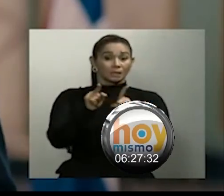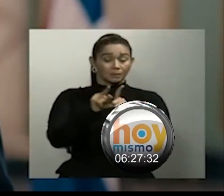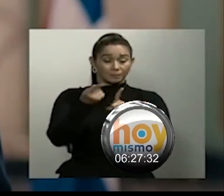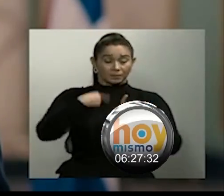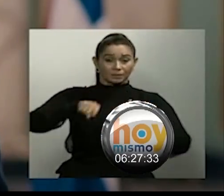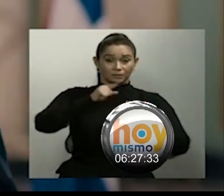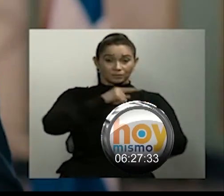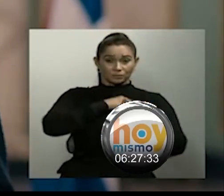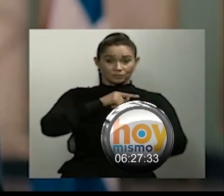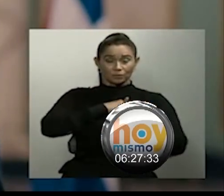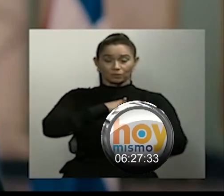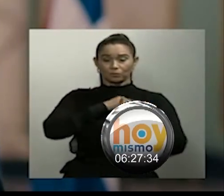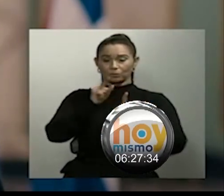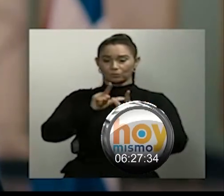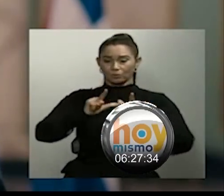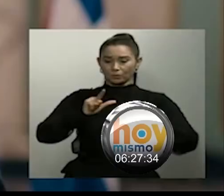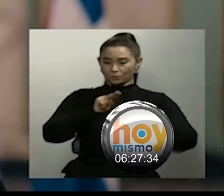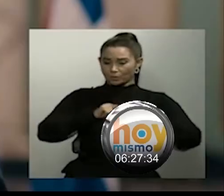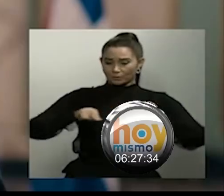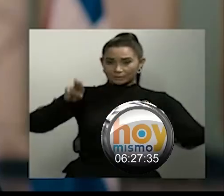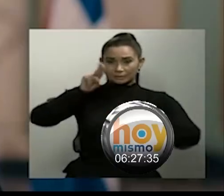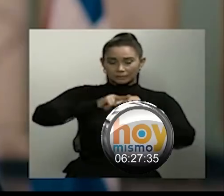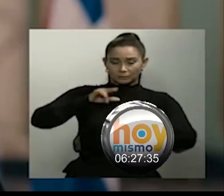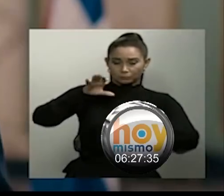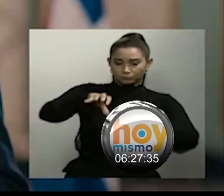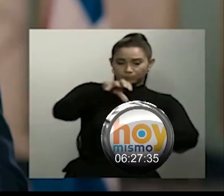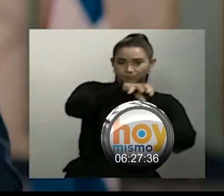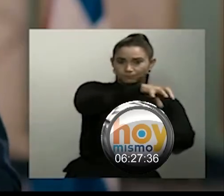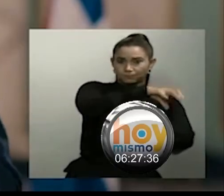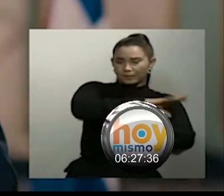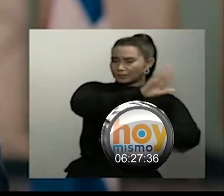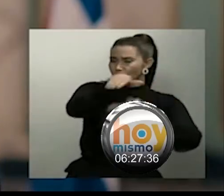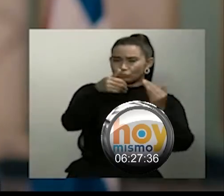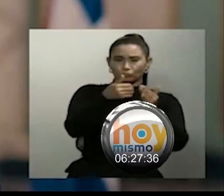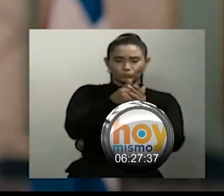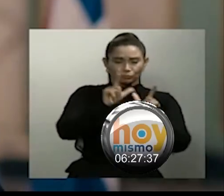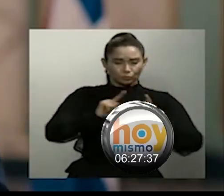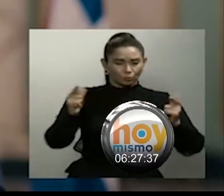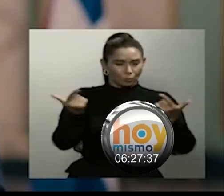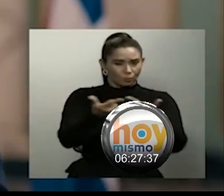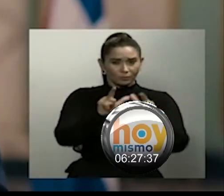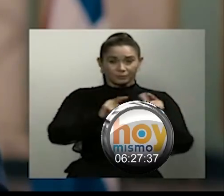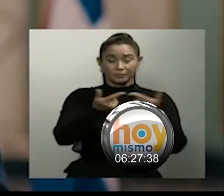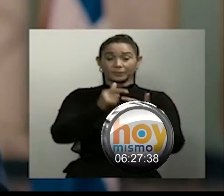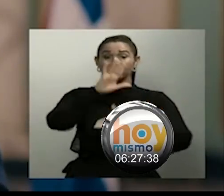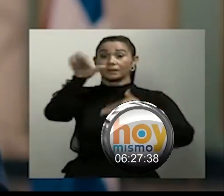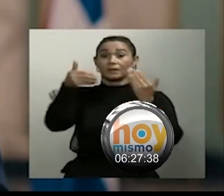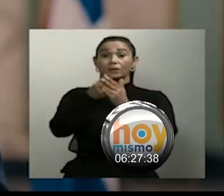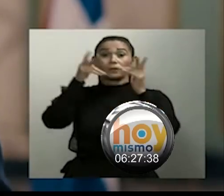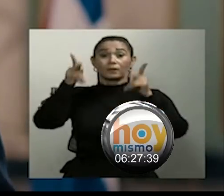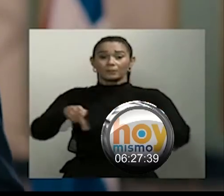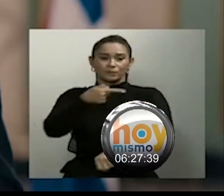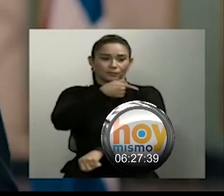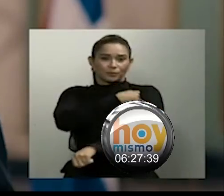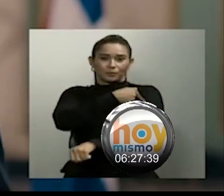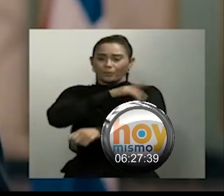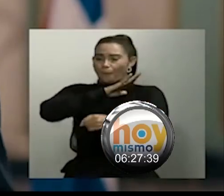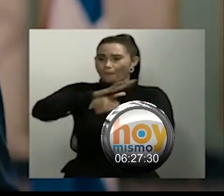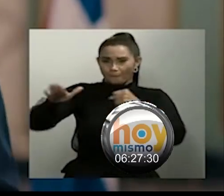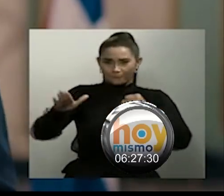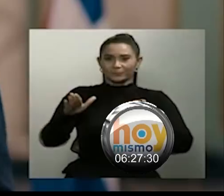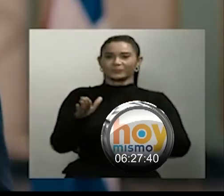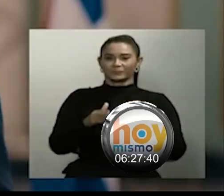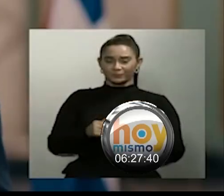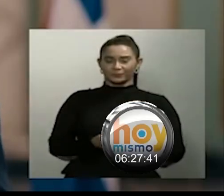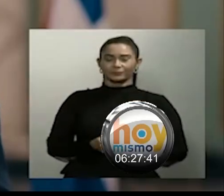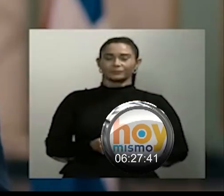conoce de política. Que doña Milagro, con todo el respeto, ella no manejaba esos asuntos, nunca fueron temas suyos. El sol nunca